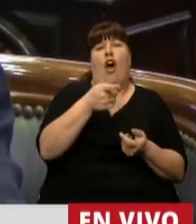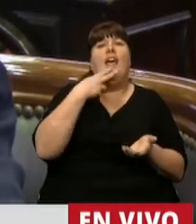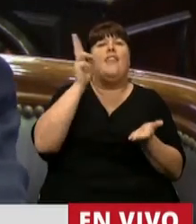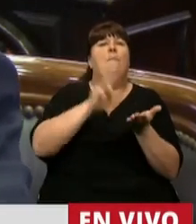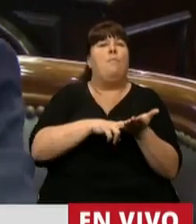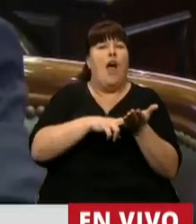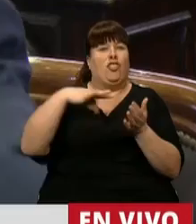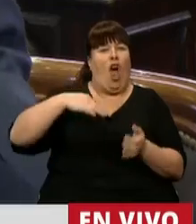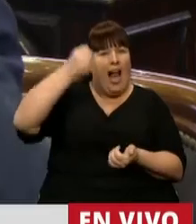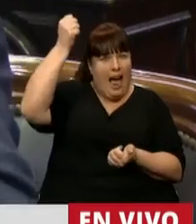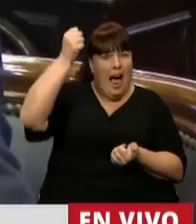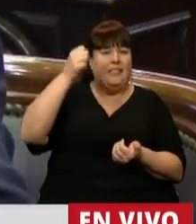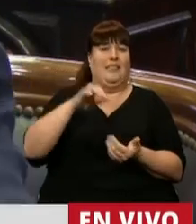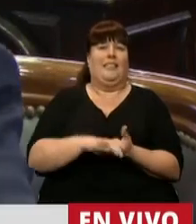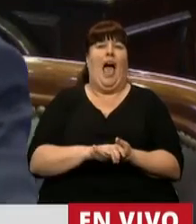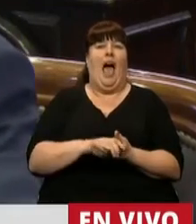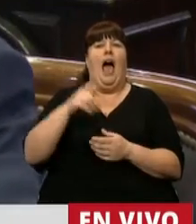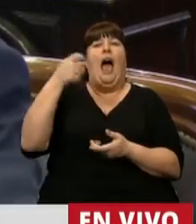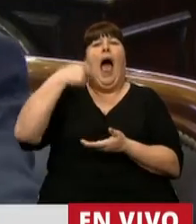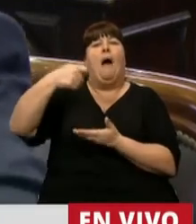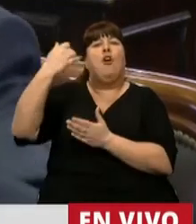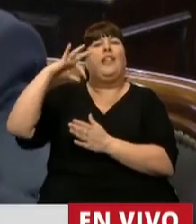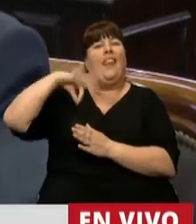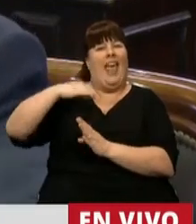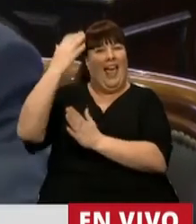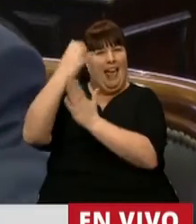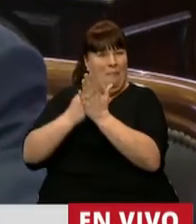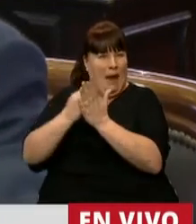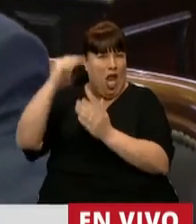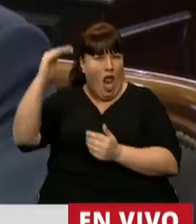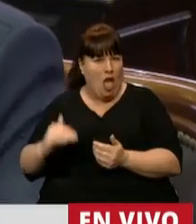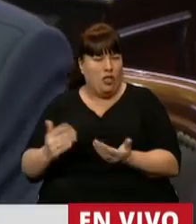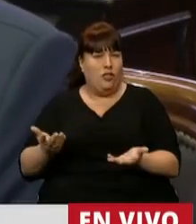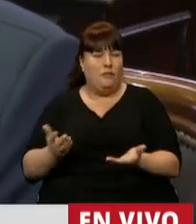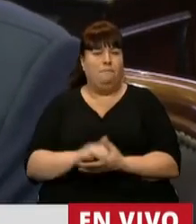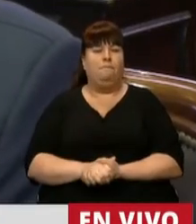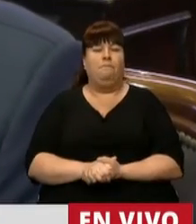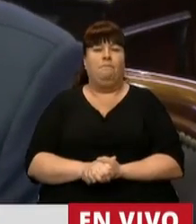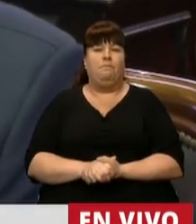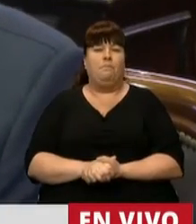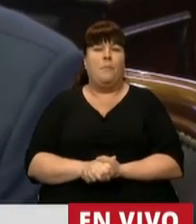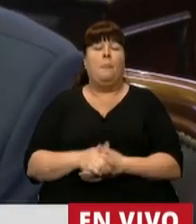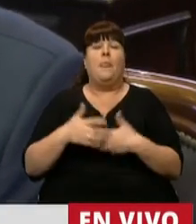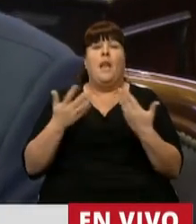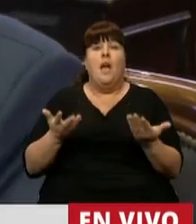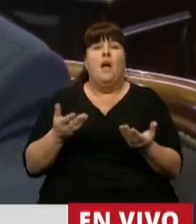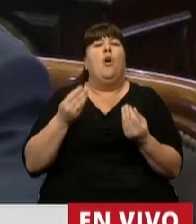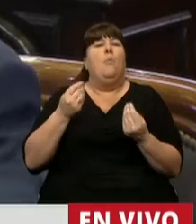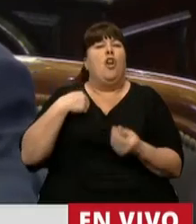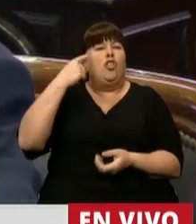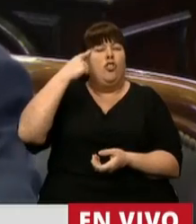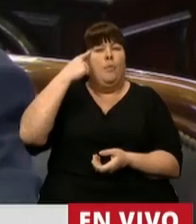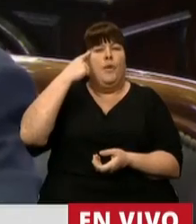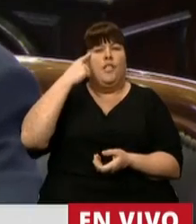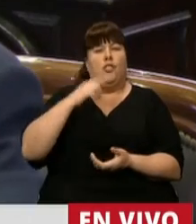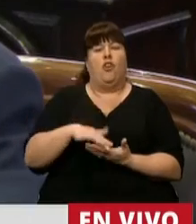del impuesto a las ganancias, la merma de los aportes patronales, bueno, todo lo que ya sabemos. Y entonces, ¿por qué yo creo